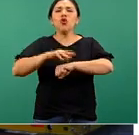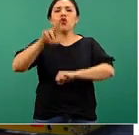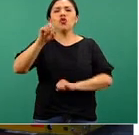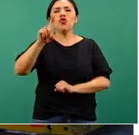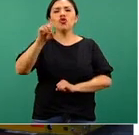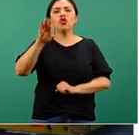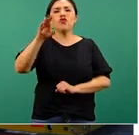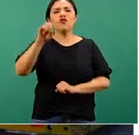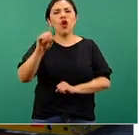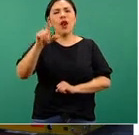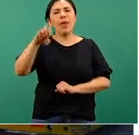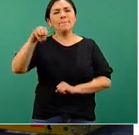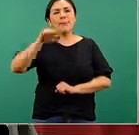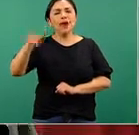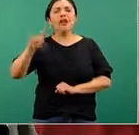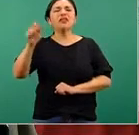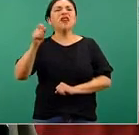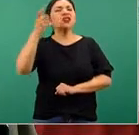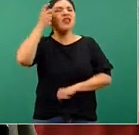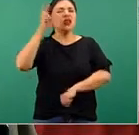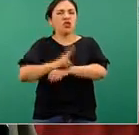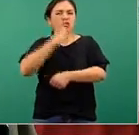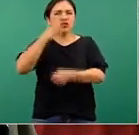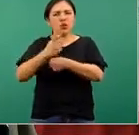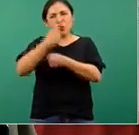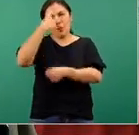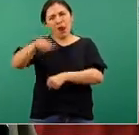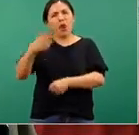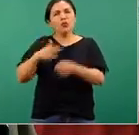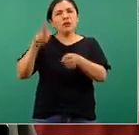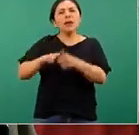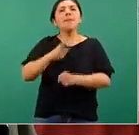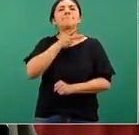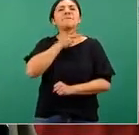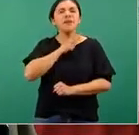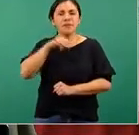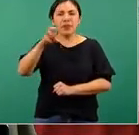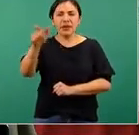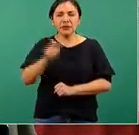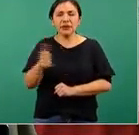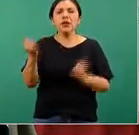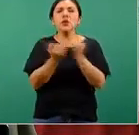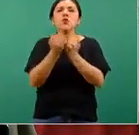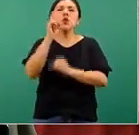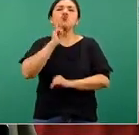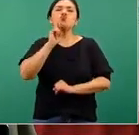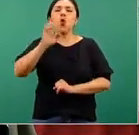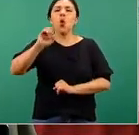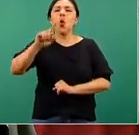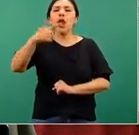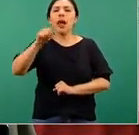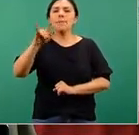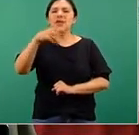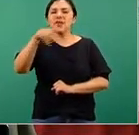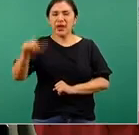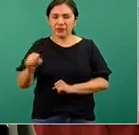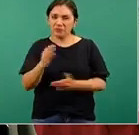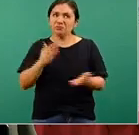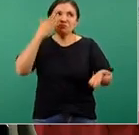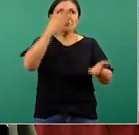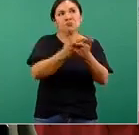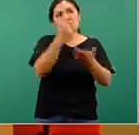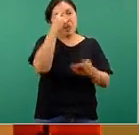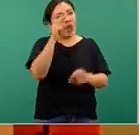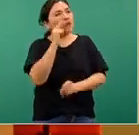subdirector general médico de Pemex, y la maestra Olga Piña Gutiérrez, comisionada de Operación Sanitaria de COFEPRIS. Recibieron este